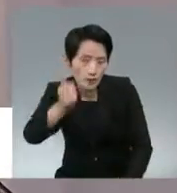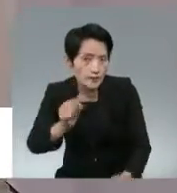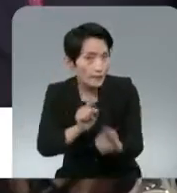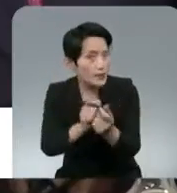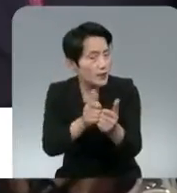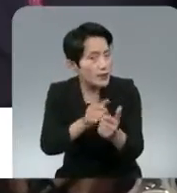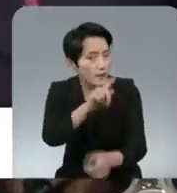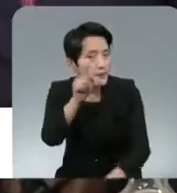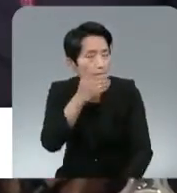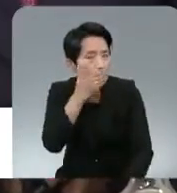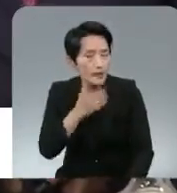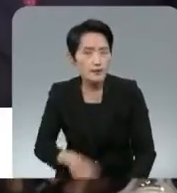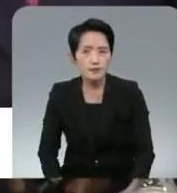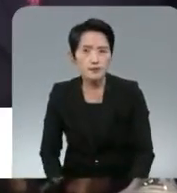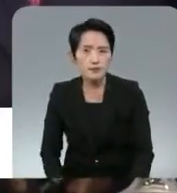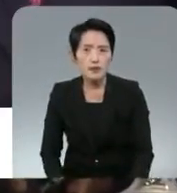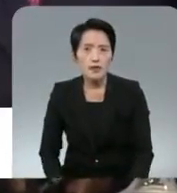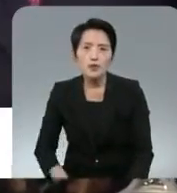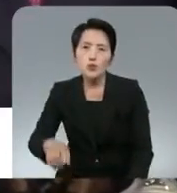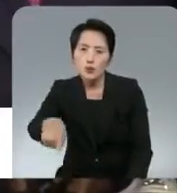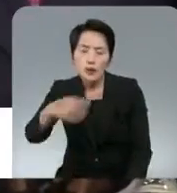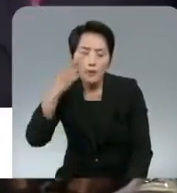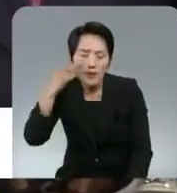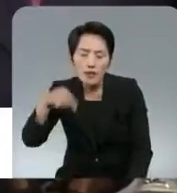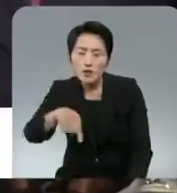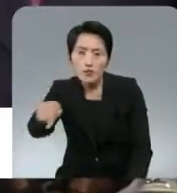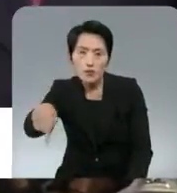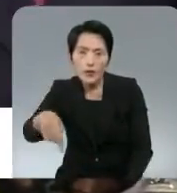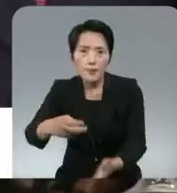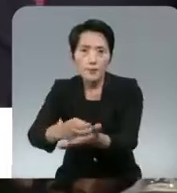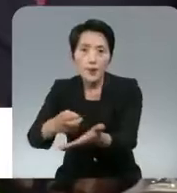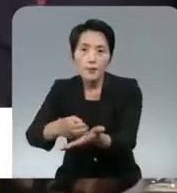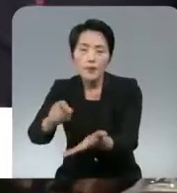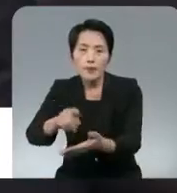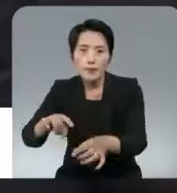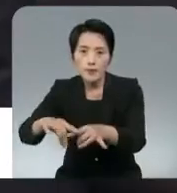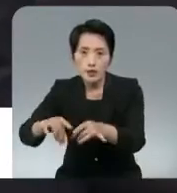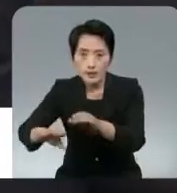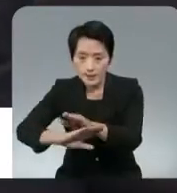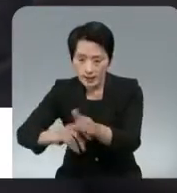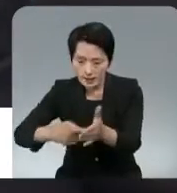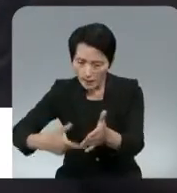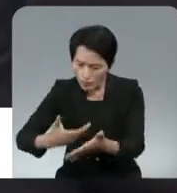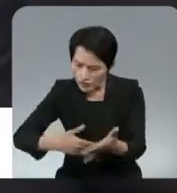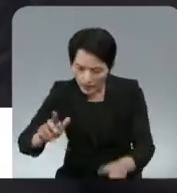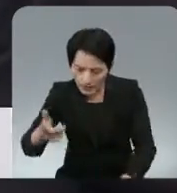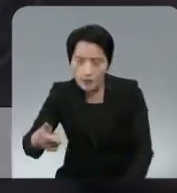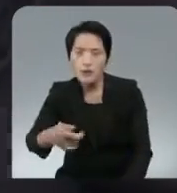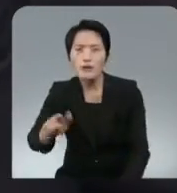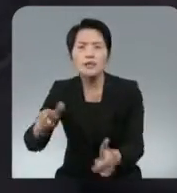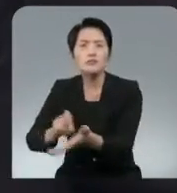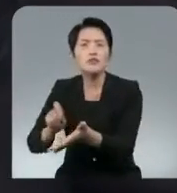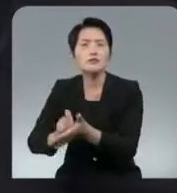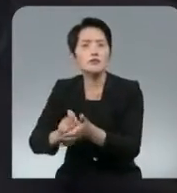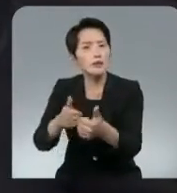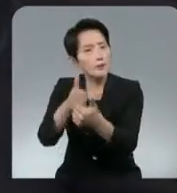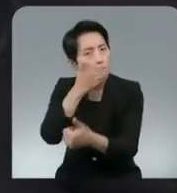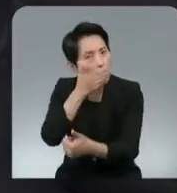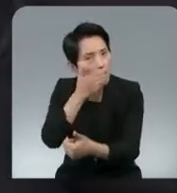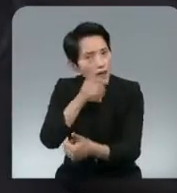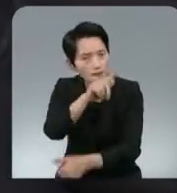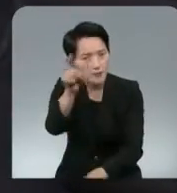y por ejemplo mantener un encuentro trilateral con el presidente de los Estados Unidos joeyen y con el Primer Ministro japonés